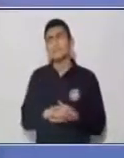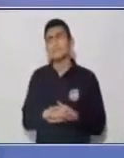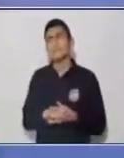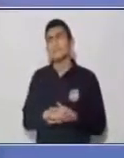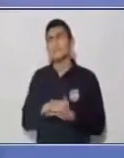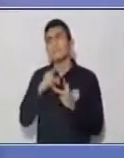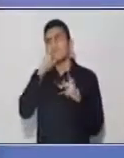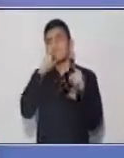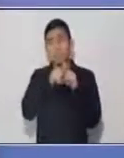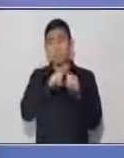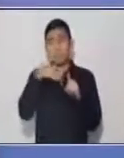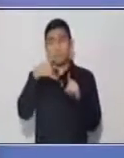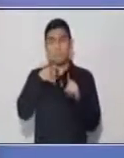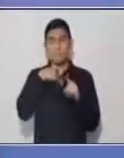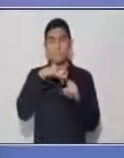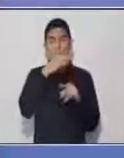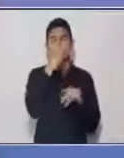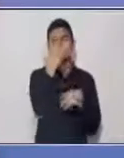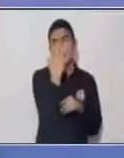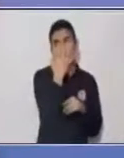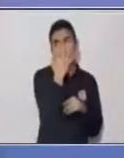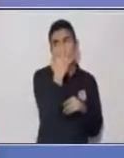Vamos a calcular la integral de 3